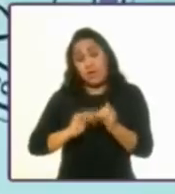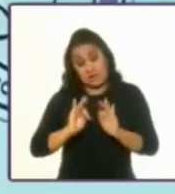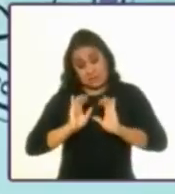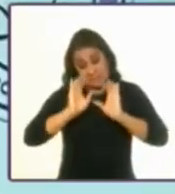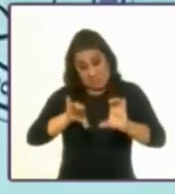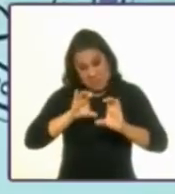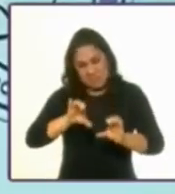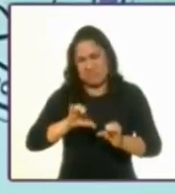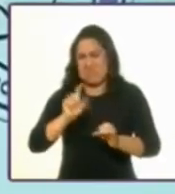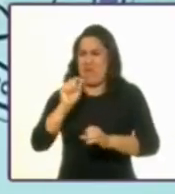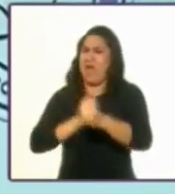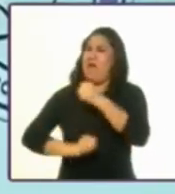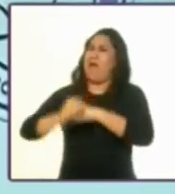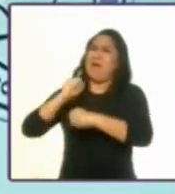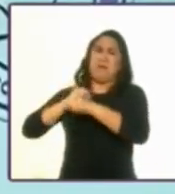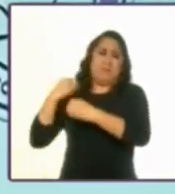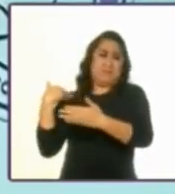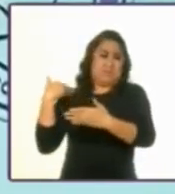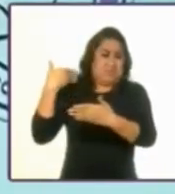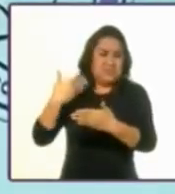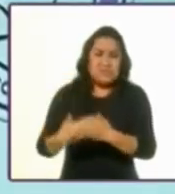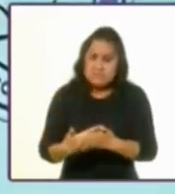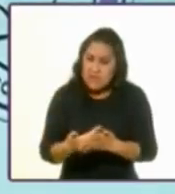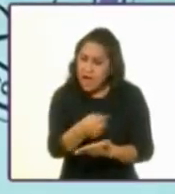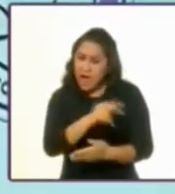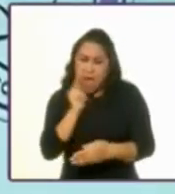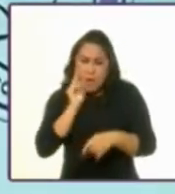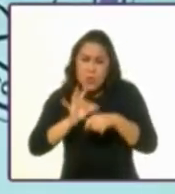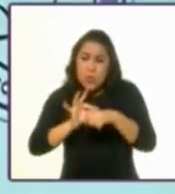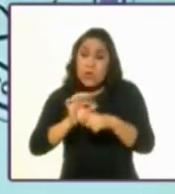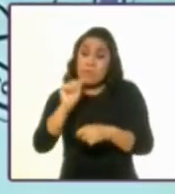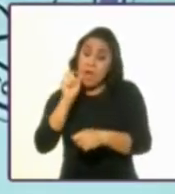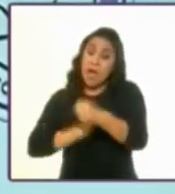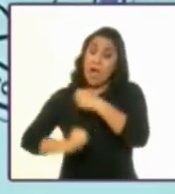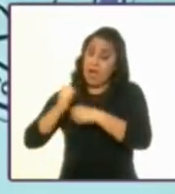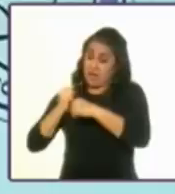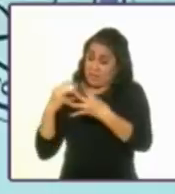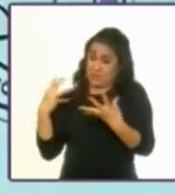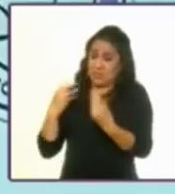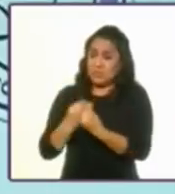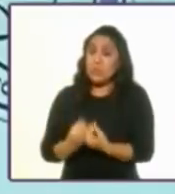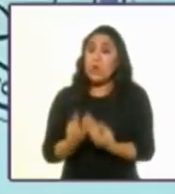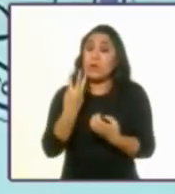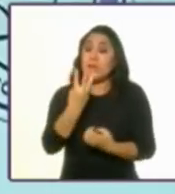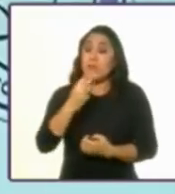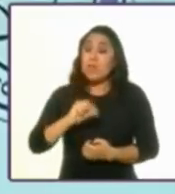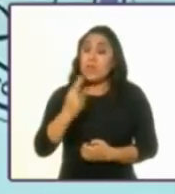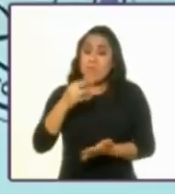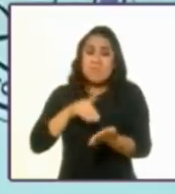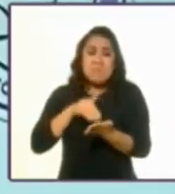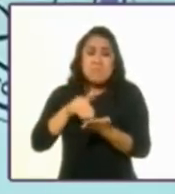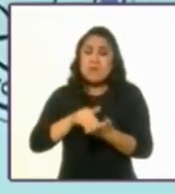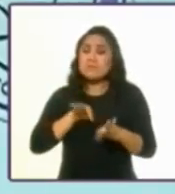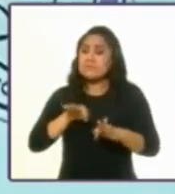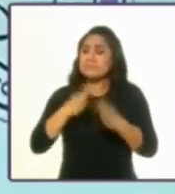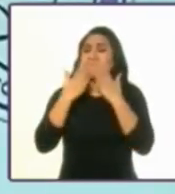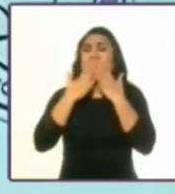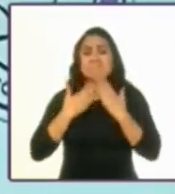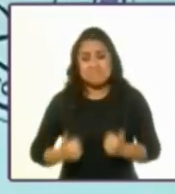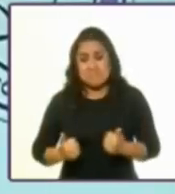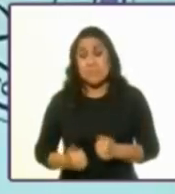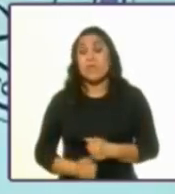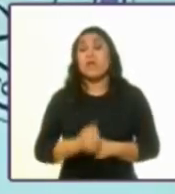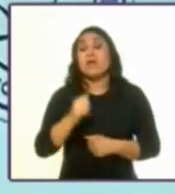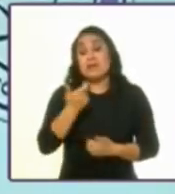cuando en los últimos 20 años se perdieron 3.3 millones de empleos el salario perdió